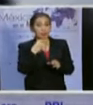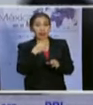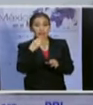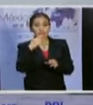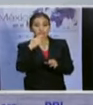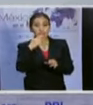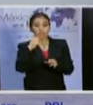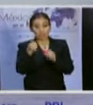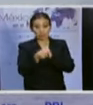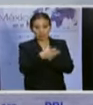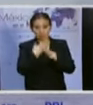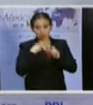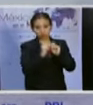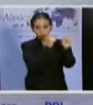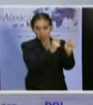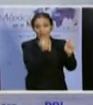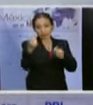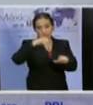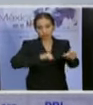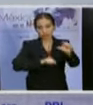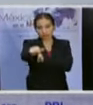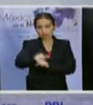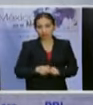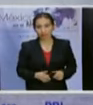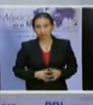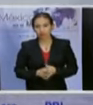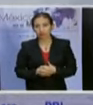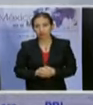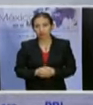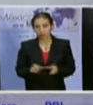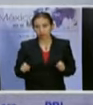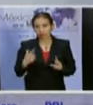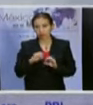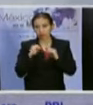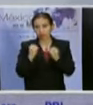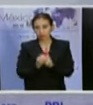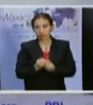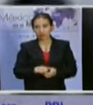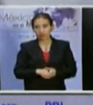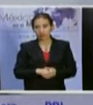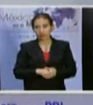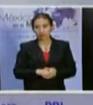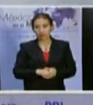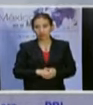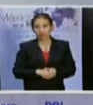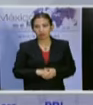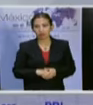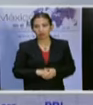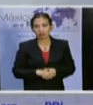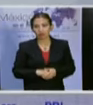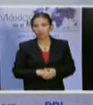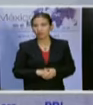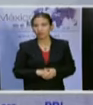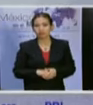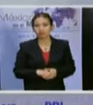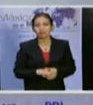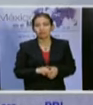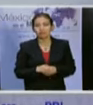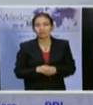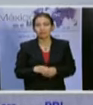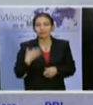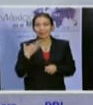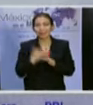de Relaciones Exteriores con organismos no gubernamentales y de la sociedad civil. De verdad, hermosa oportunidad que